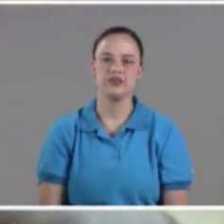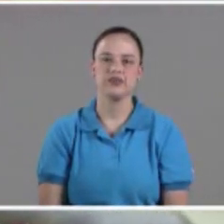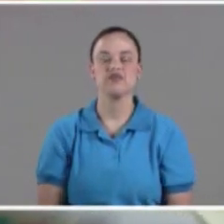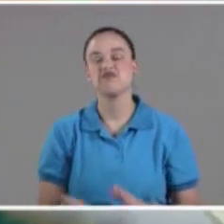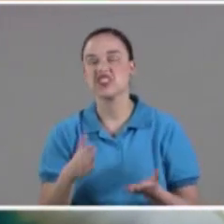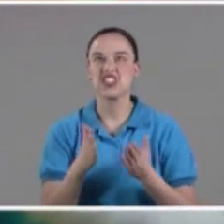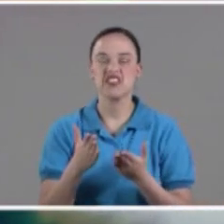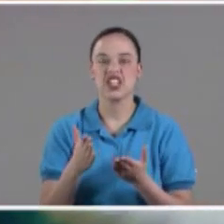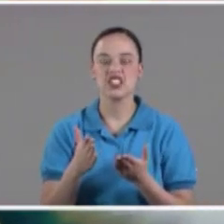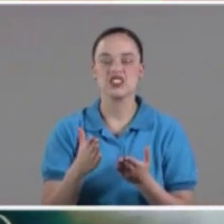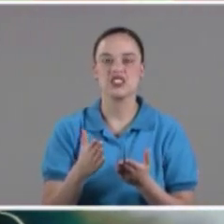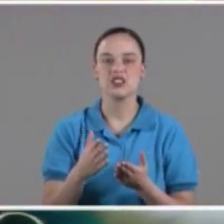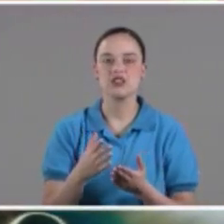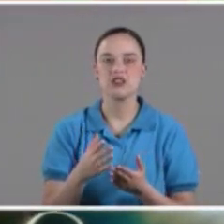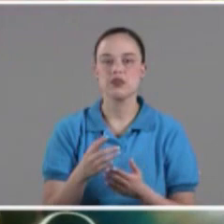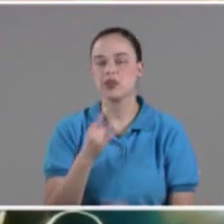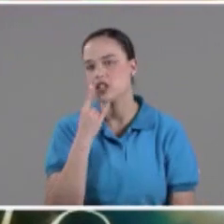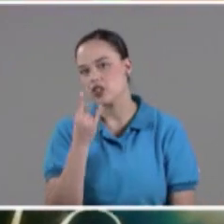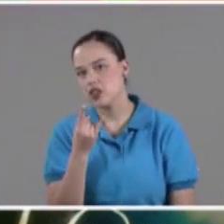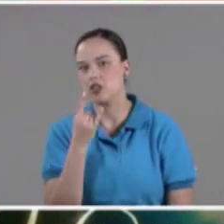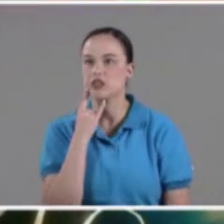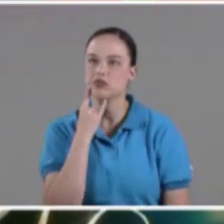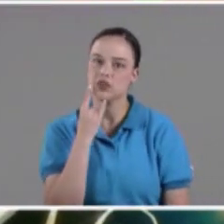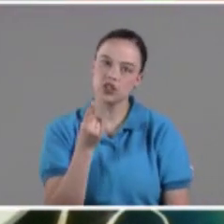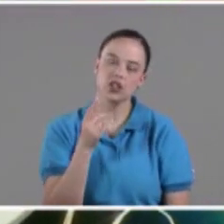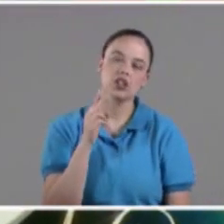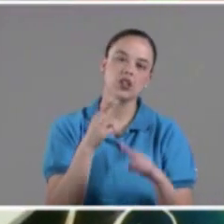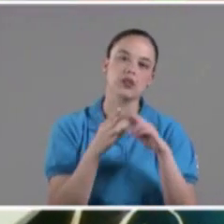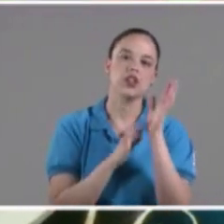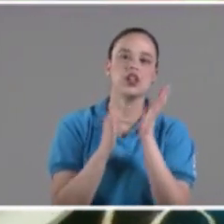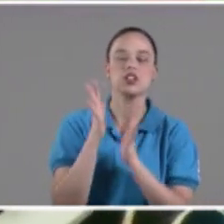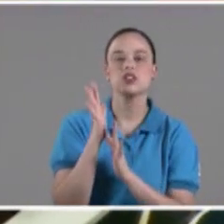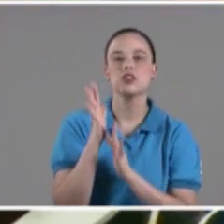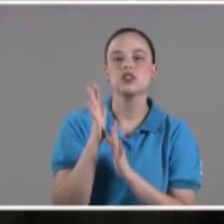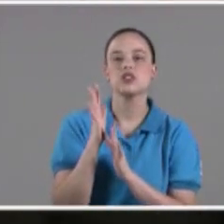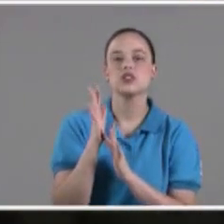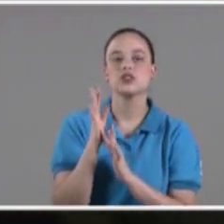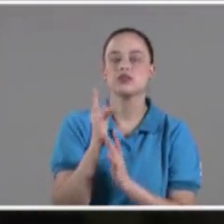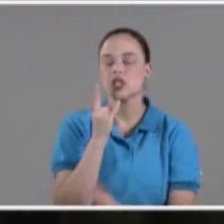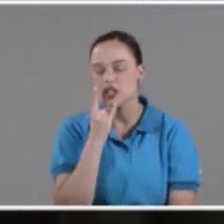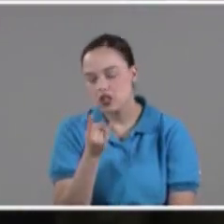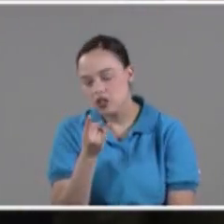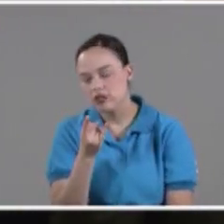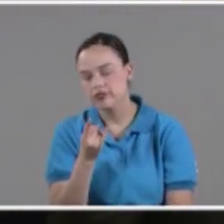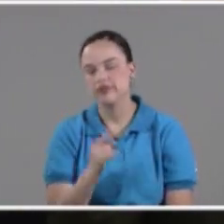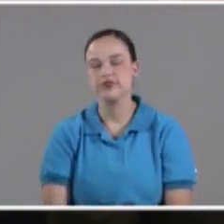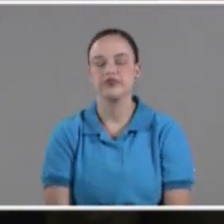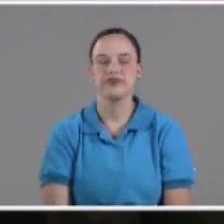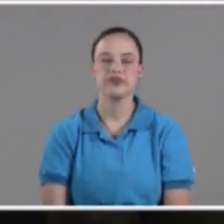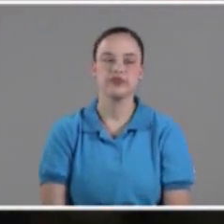quizás en la y perdón perdón en el nombre de Jesús pido perdón por anticipado